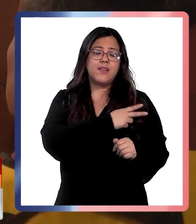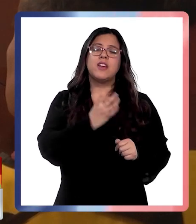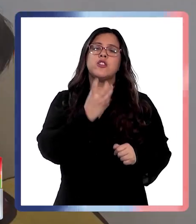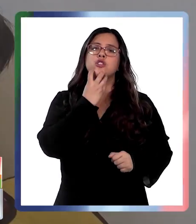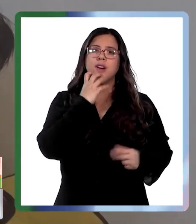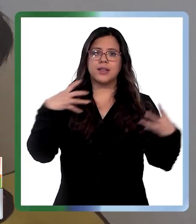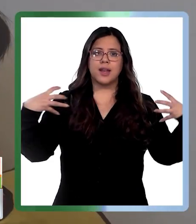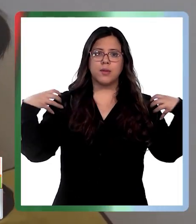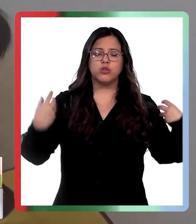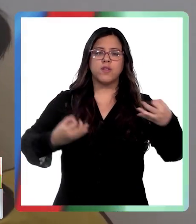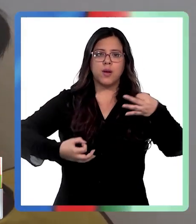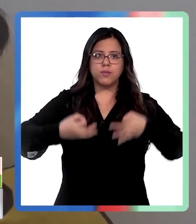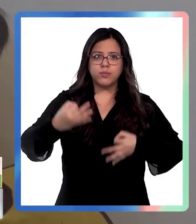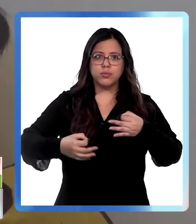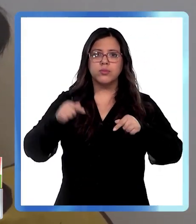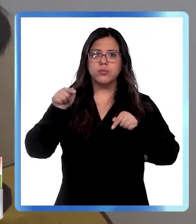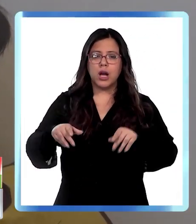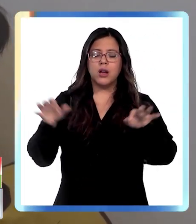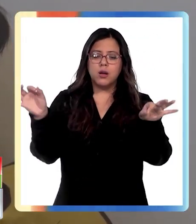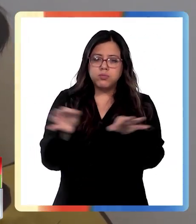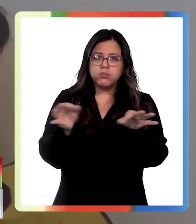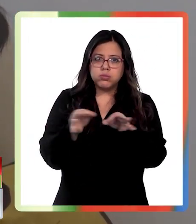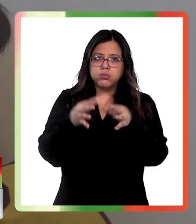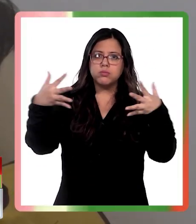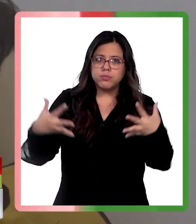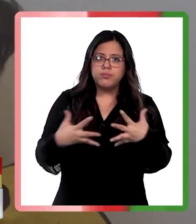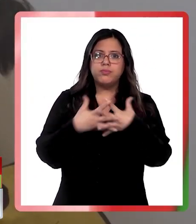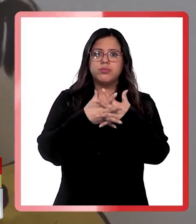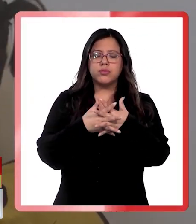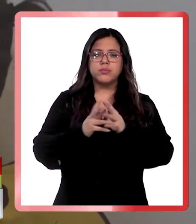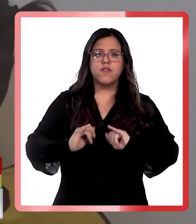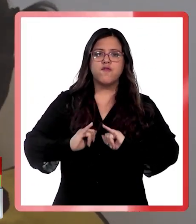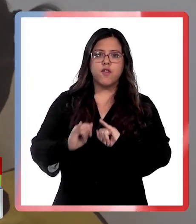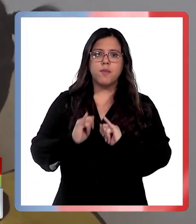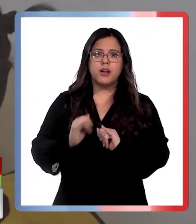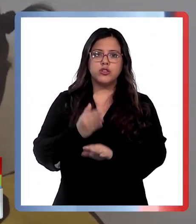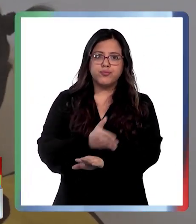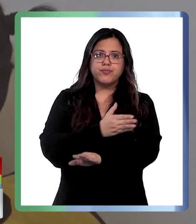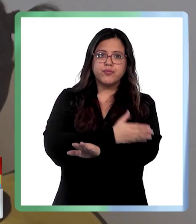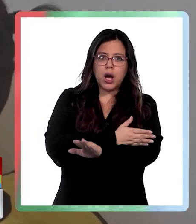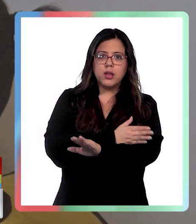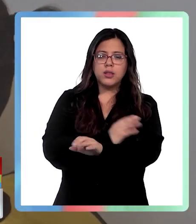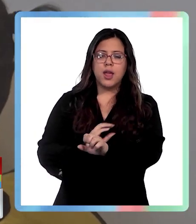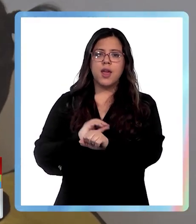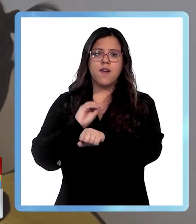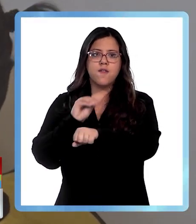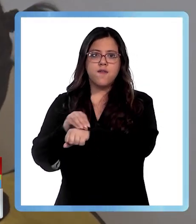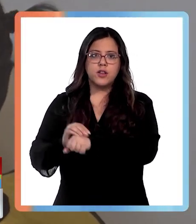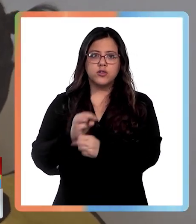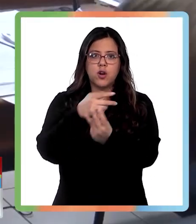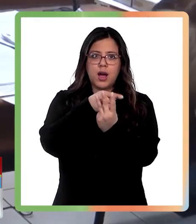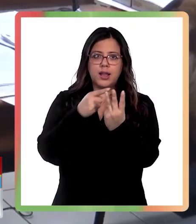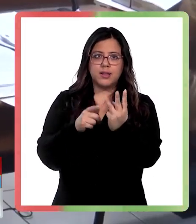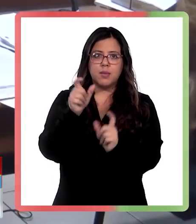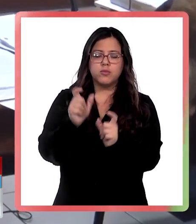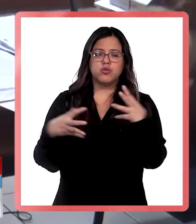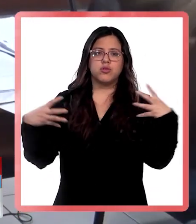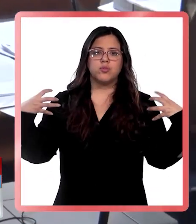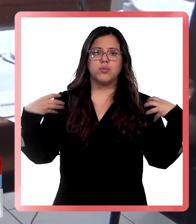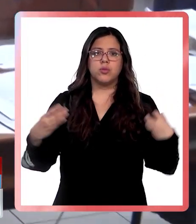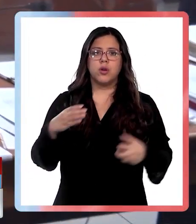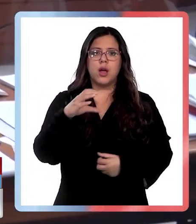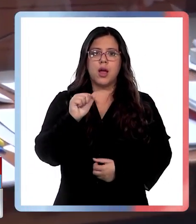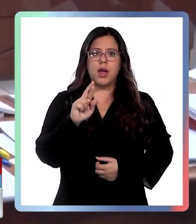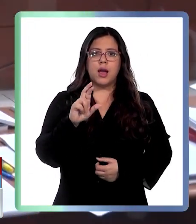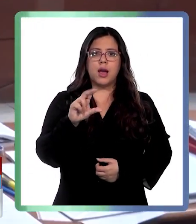de Antofagasta encabezó la audiencia donde se precisaron y complementaron detalles previamente comunicados a los tres imputados en